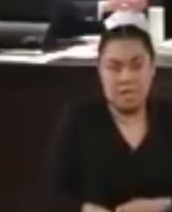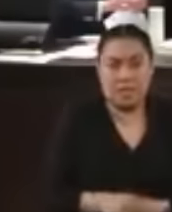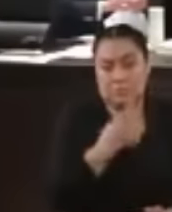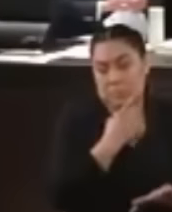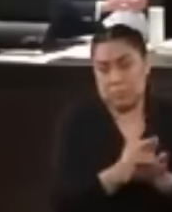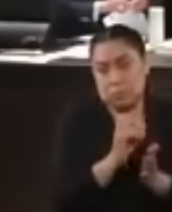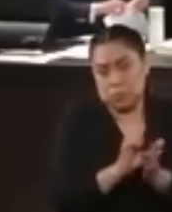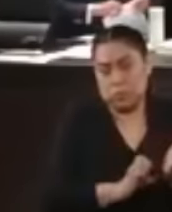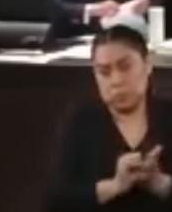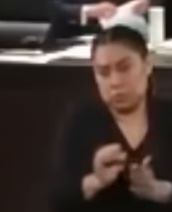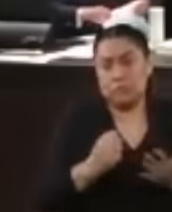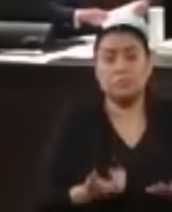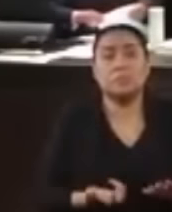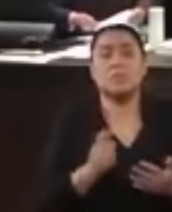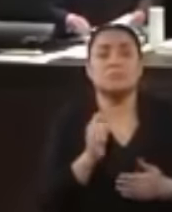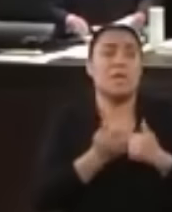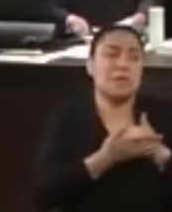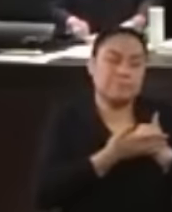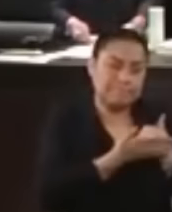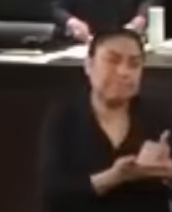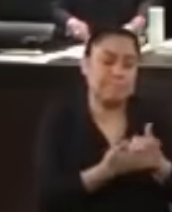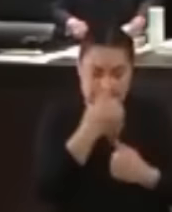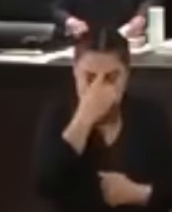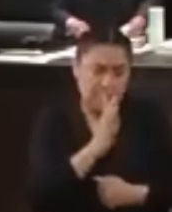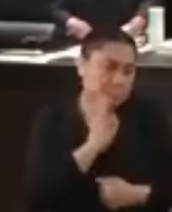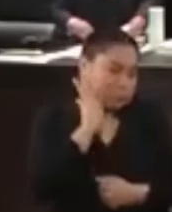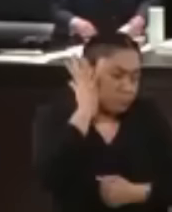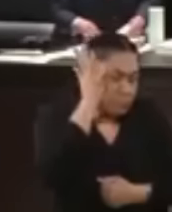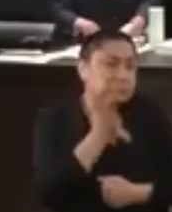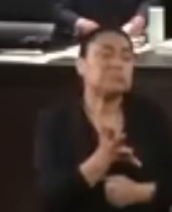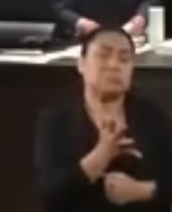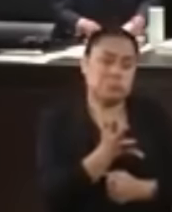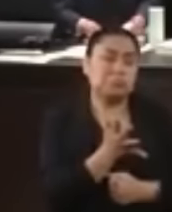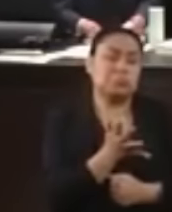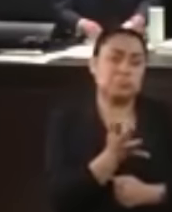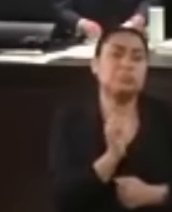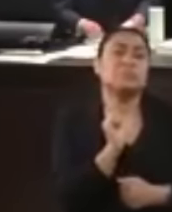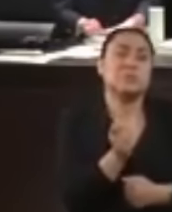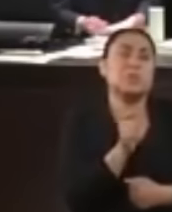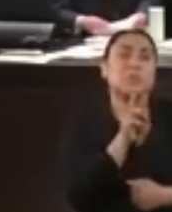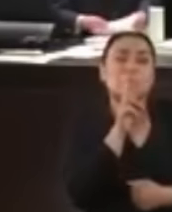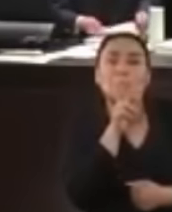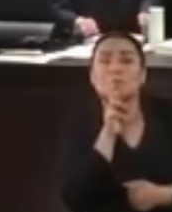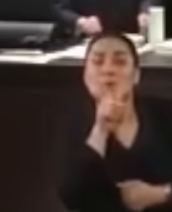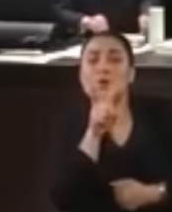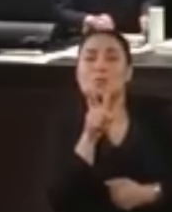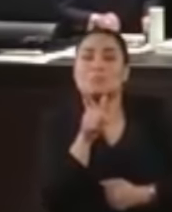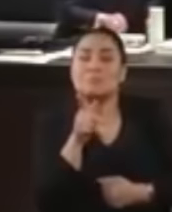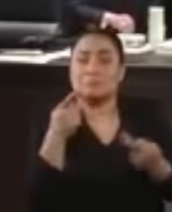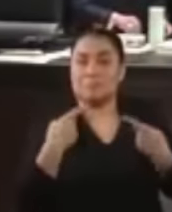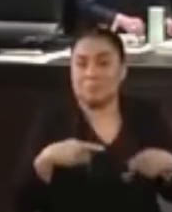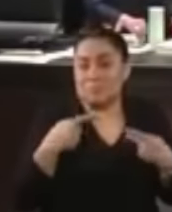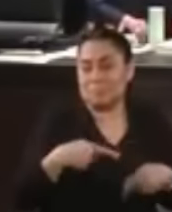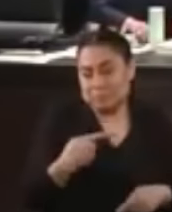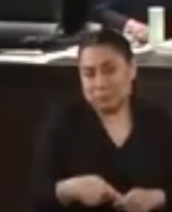constitucional y ayudar a que en el futuro tengamos mejores mexicanos y mejores